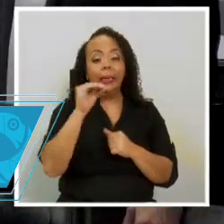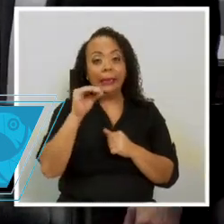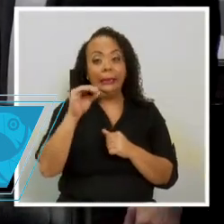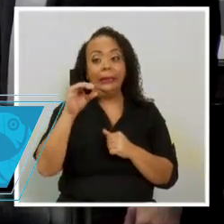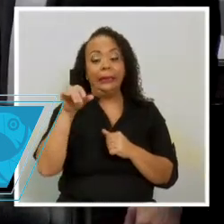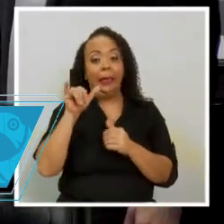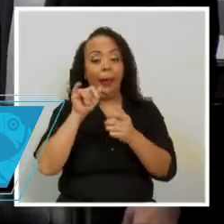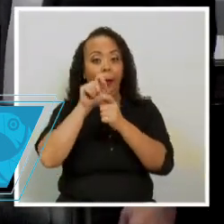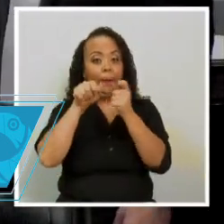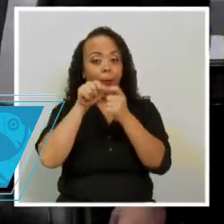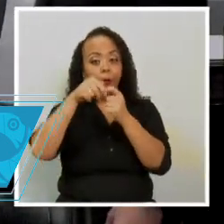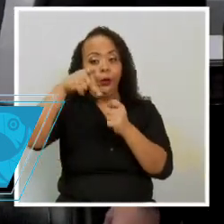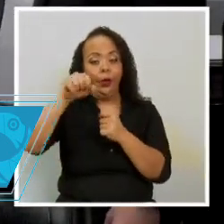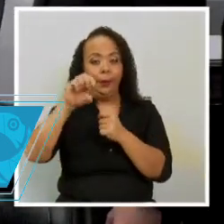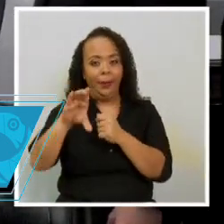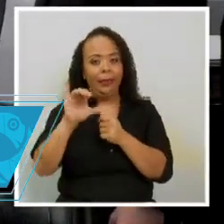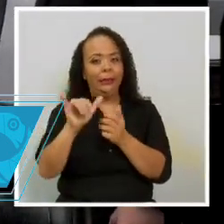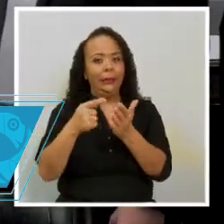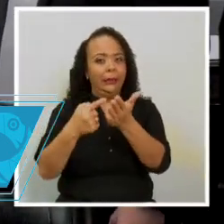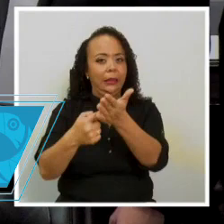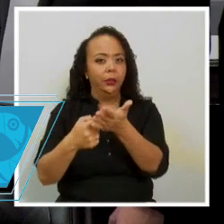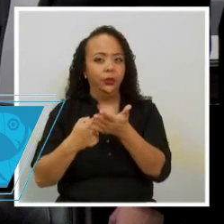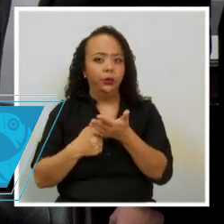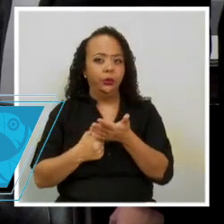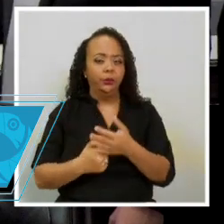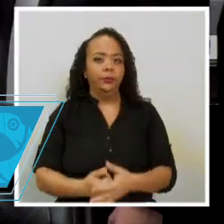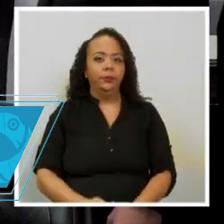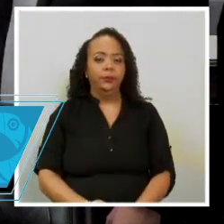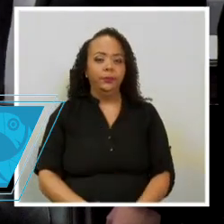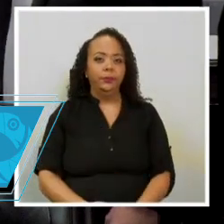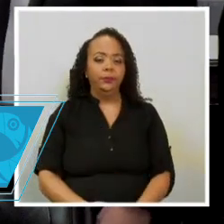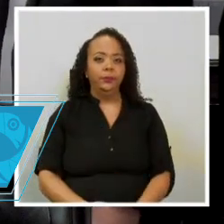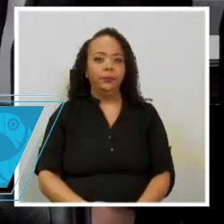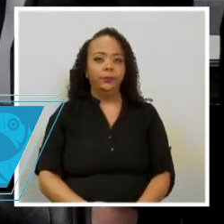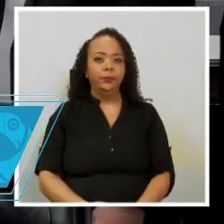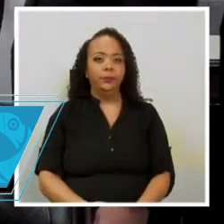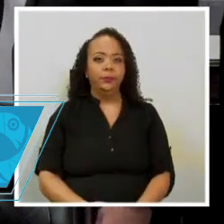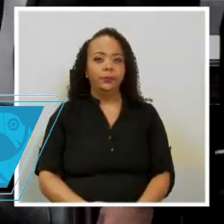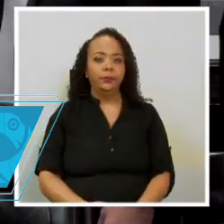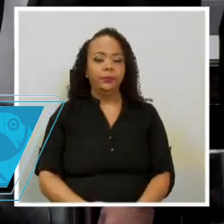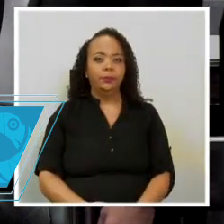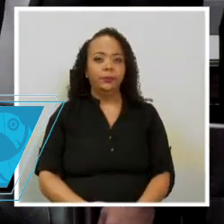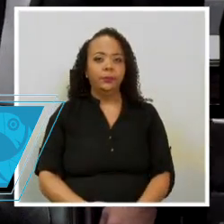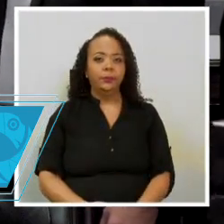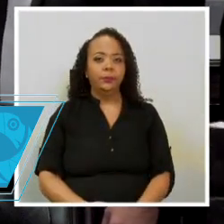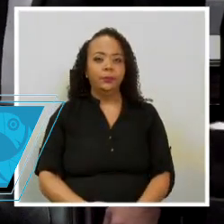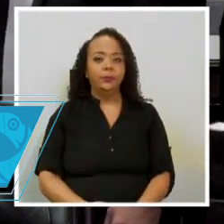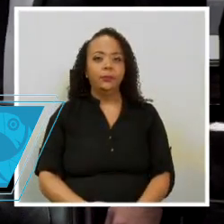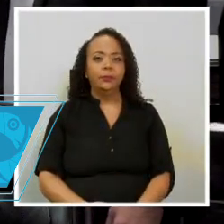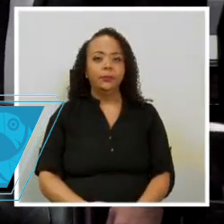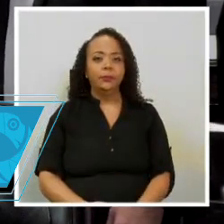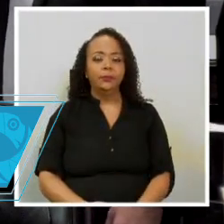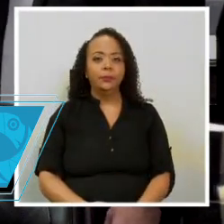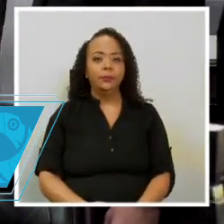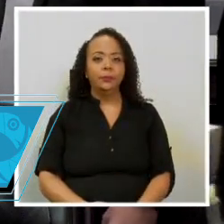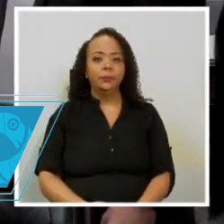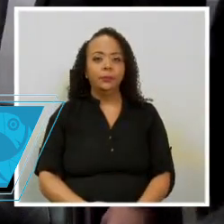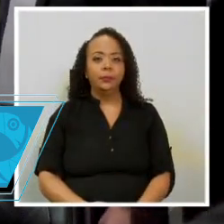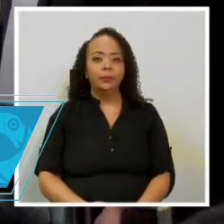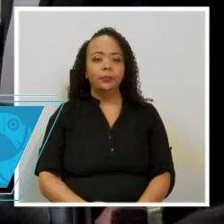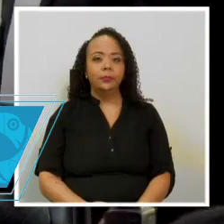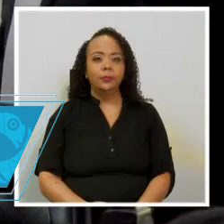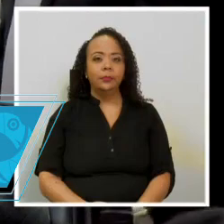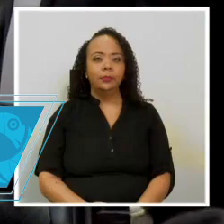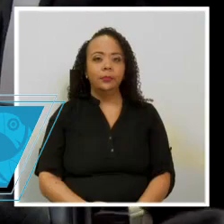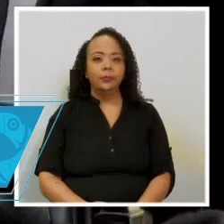Benavides, pero el punto del PAC era lo que estaba ahí como en discusión, por lo menos en Liberación Nacional. ¿Y qué significa Zoila Rosa Bolio en la vicepresidencia dentro de este